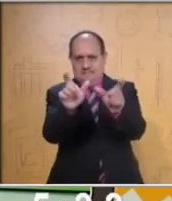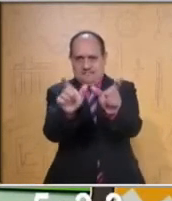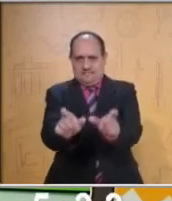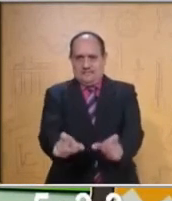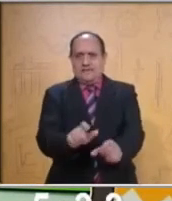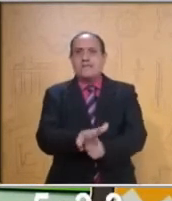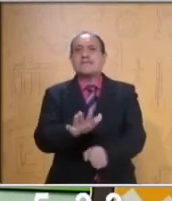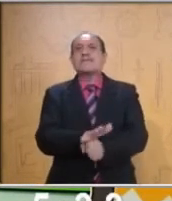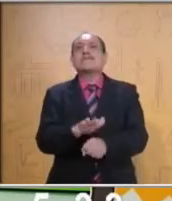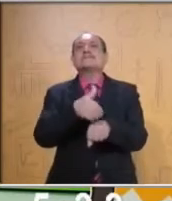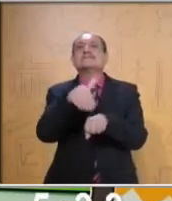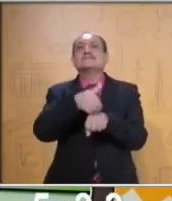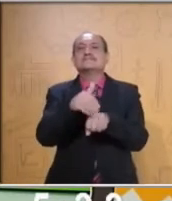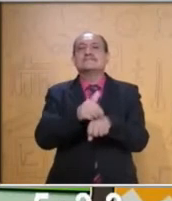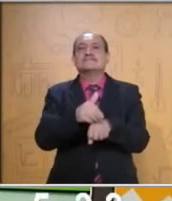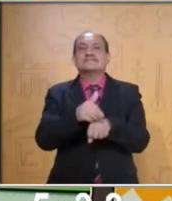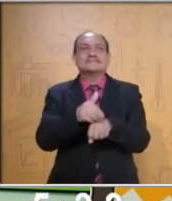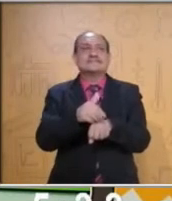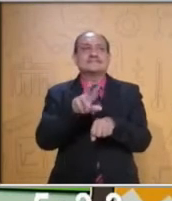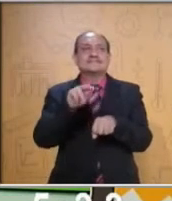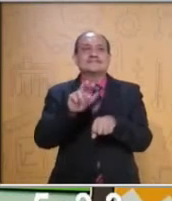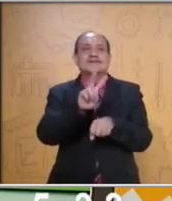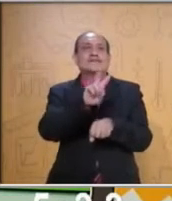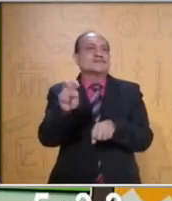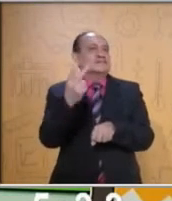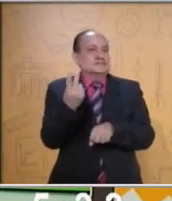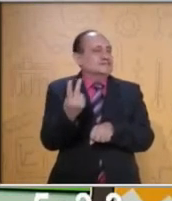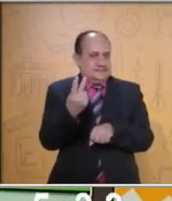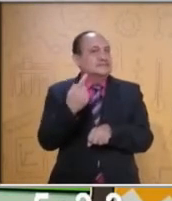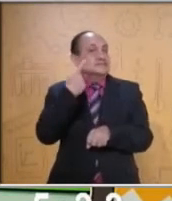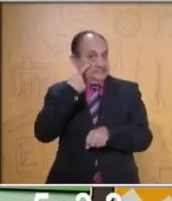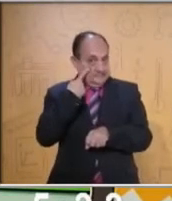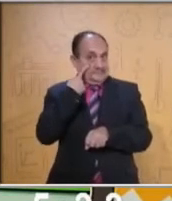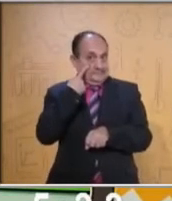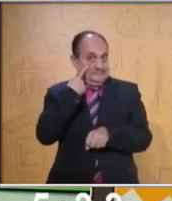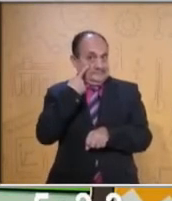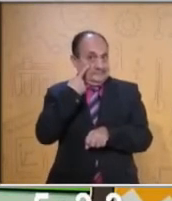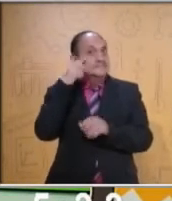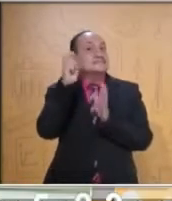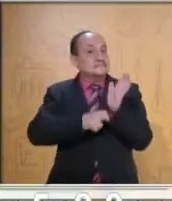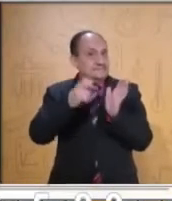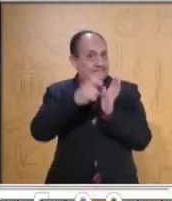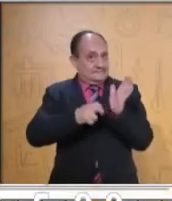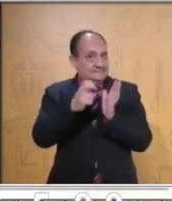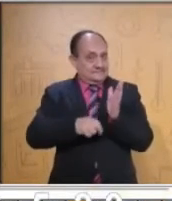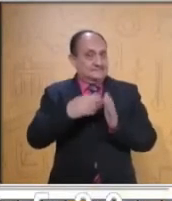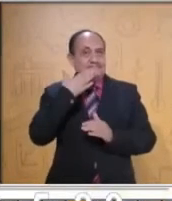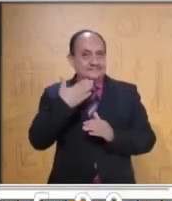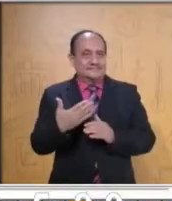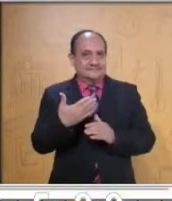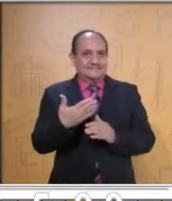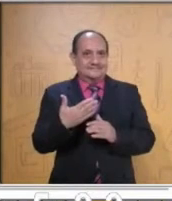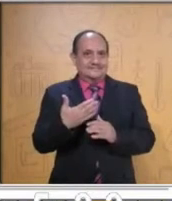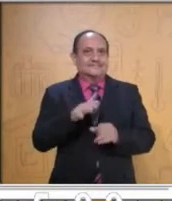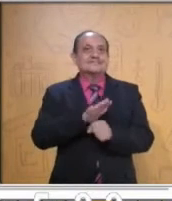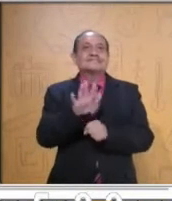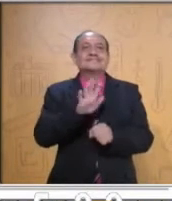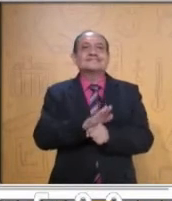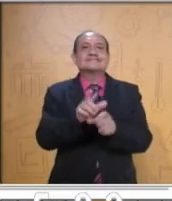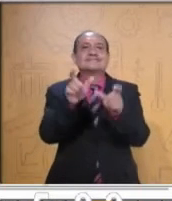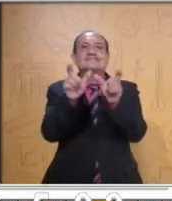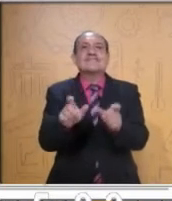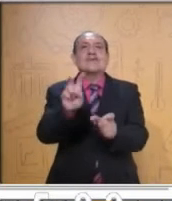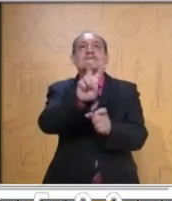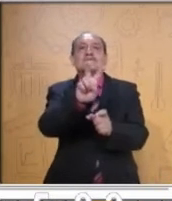salió? No son 202, chéquenlo. Chéquenlo, muy bien. Tenemos entonces que es